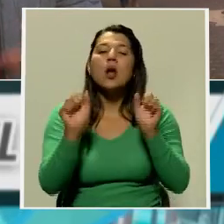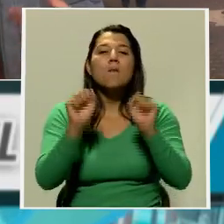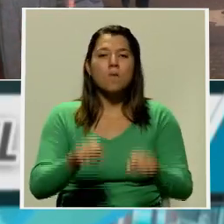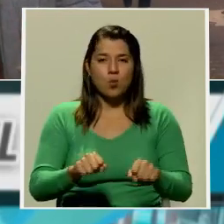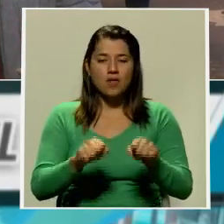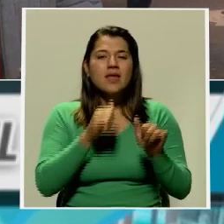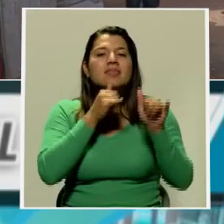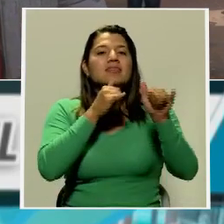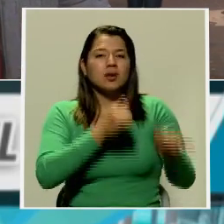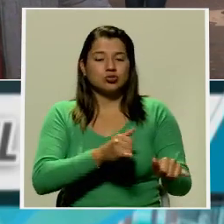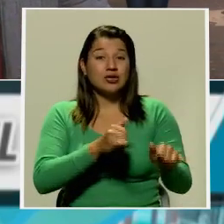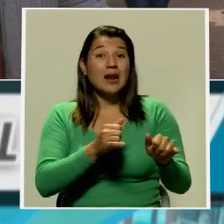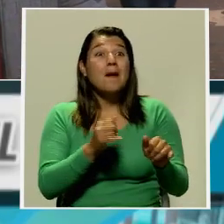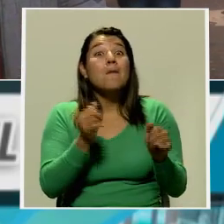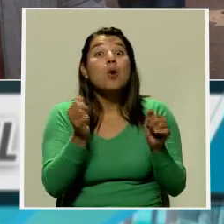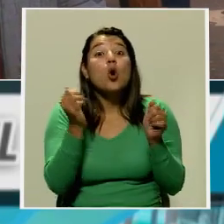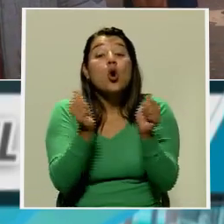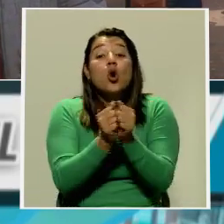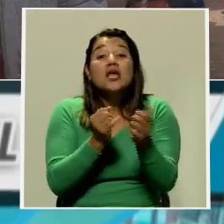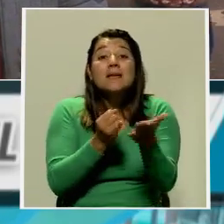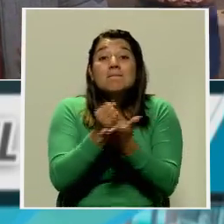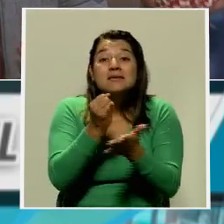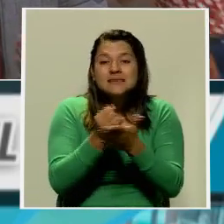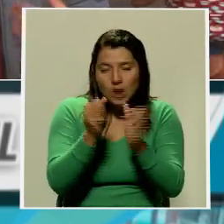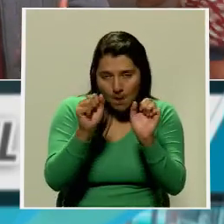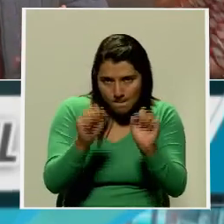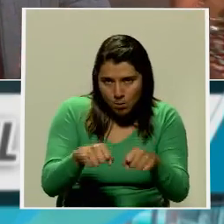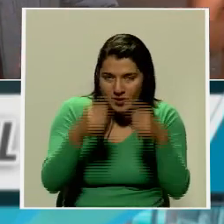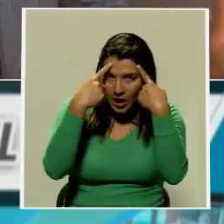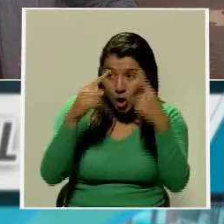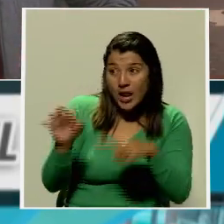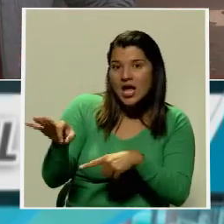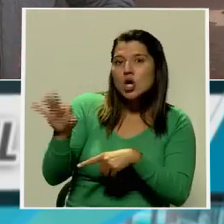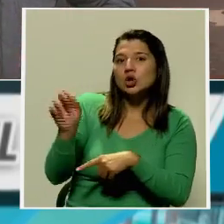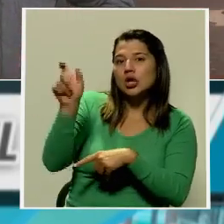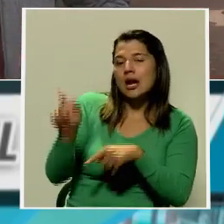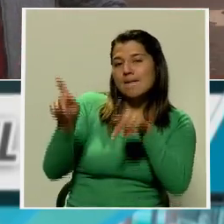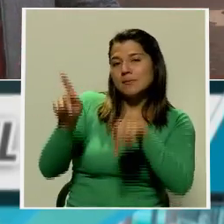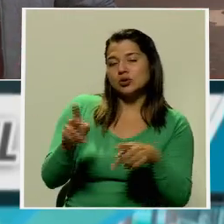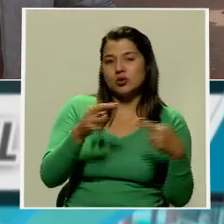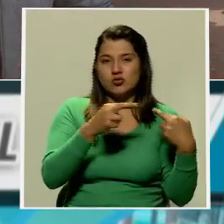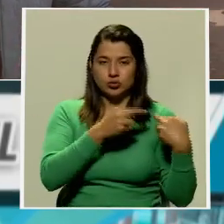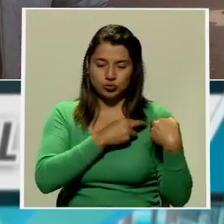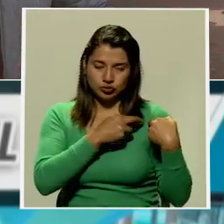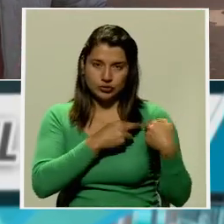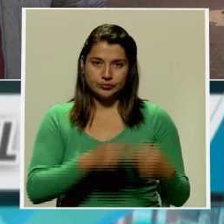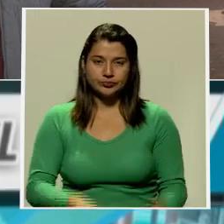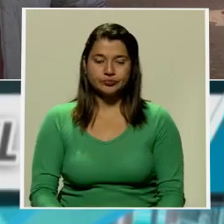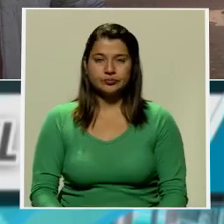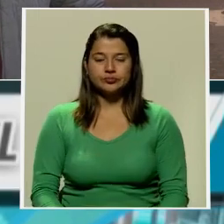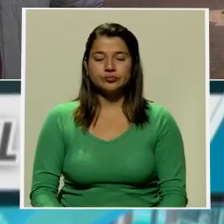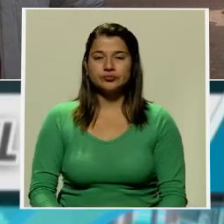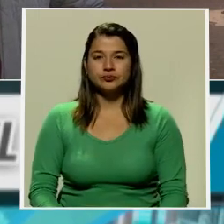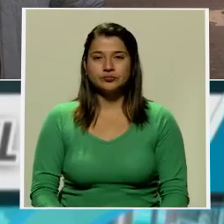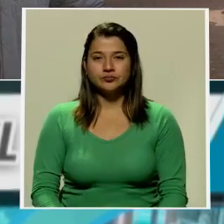investigaciones es que se puede dar con la persona que ejecutó ese delito que ya formalmente está en el país, don